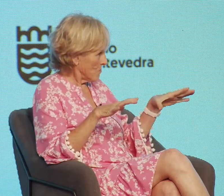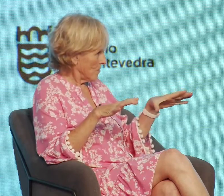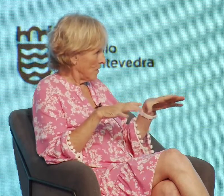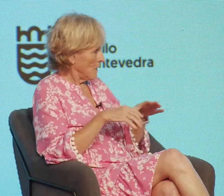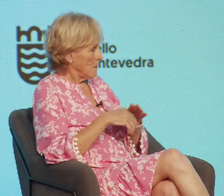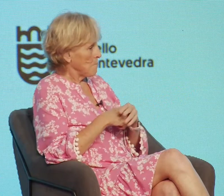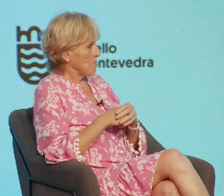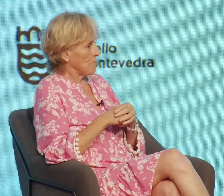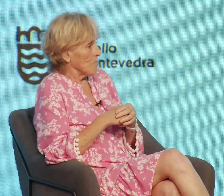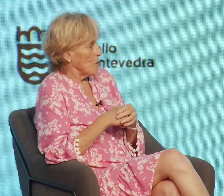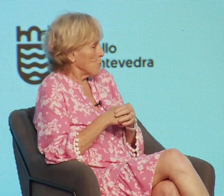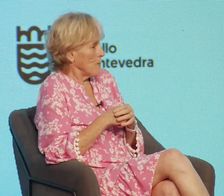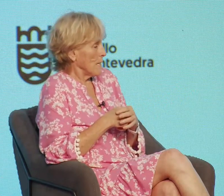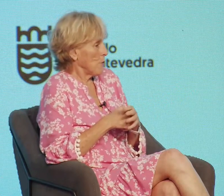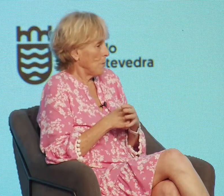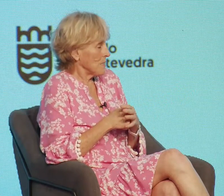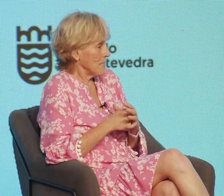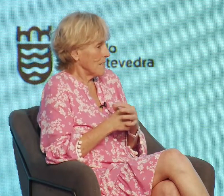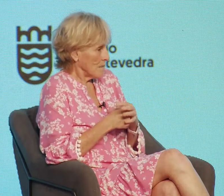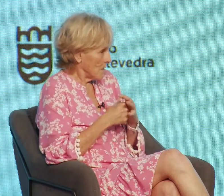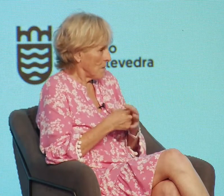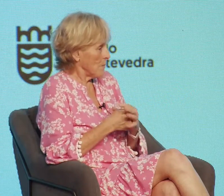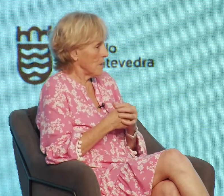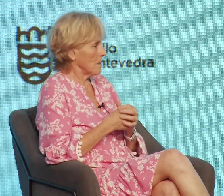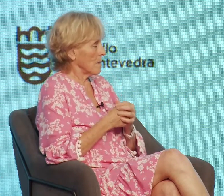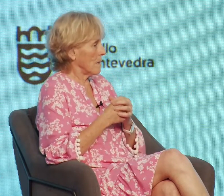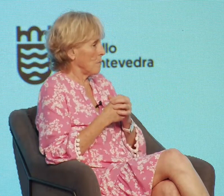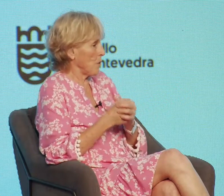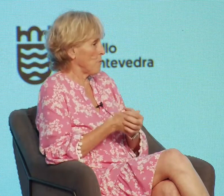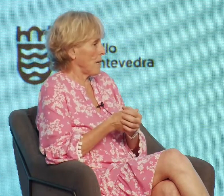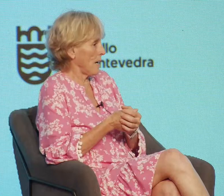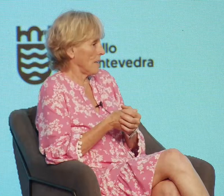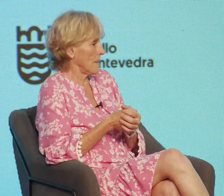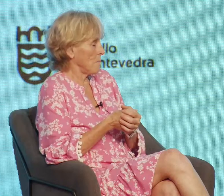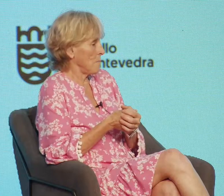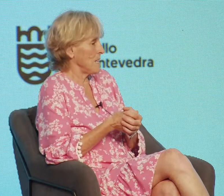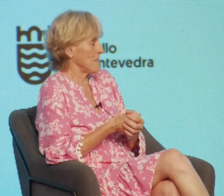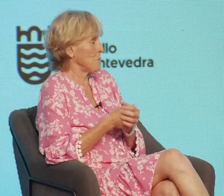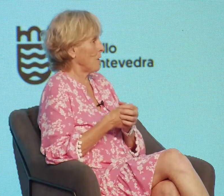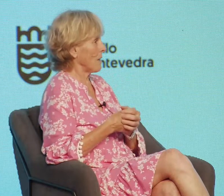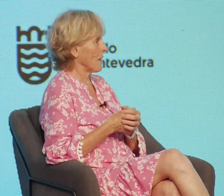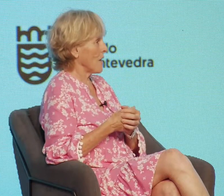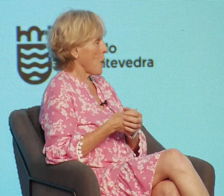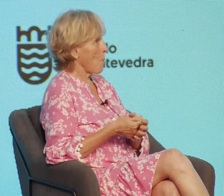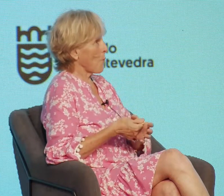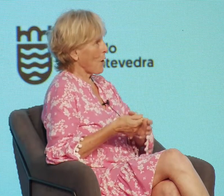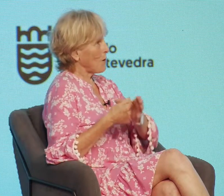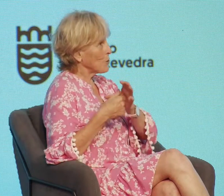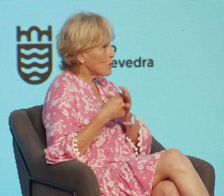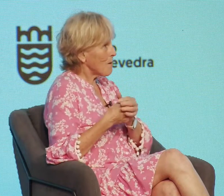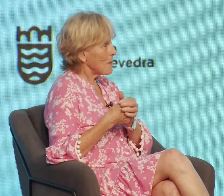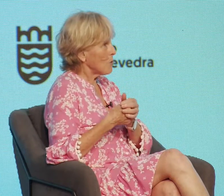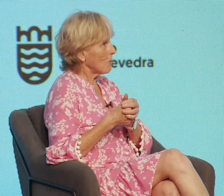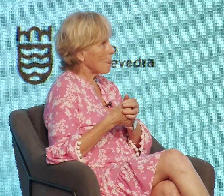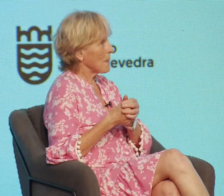se acabó. Lo expliqué porque pensé, sinceramente, que podía ayudar a gente. ¿Y sabes por qué? Porque cuando